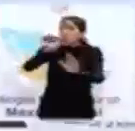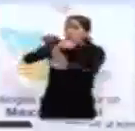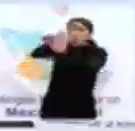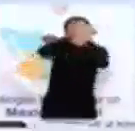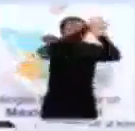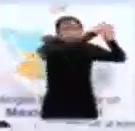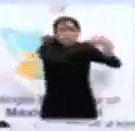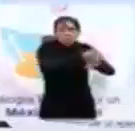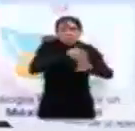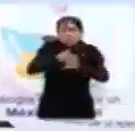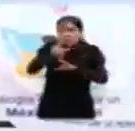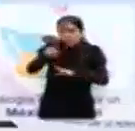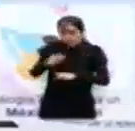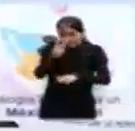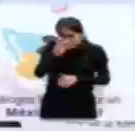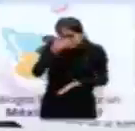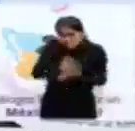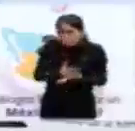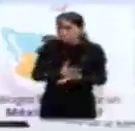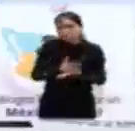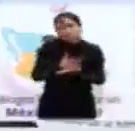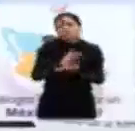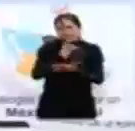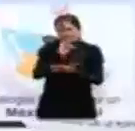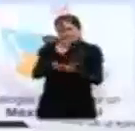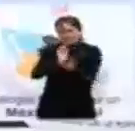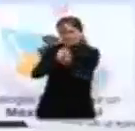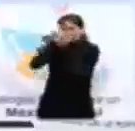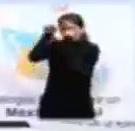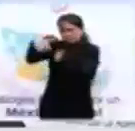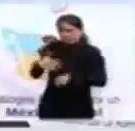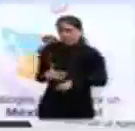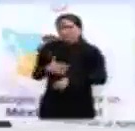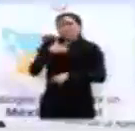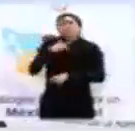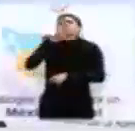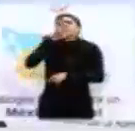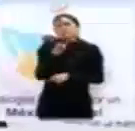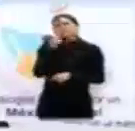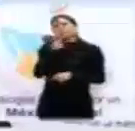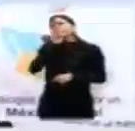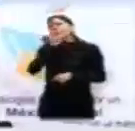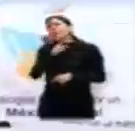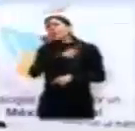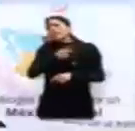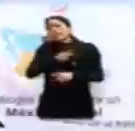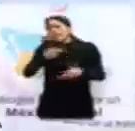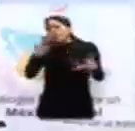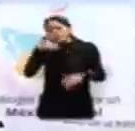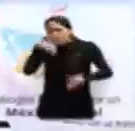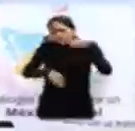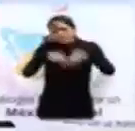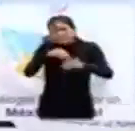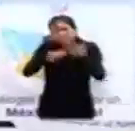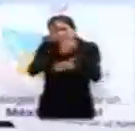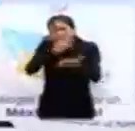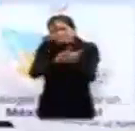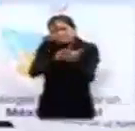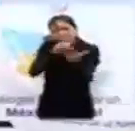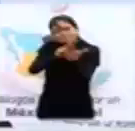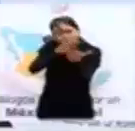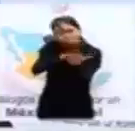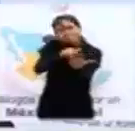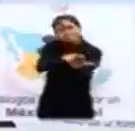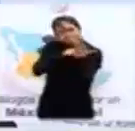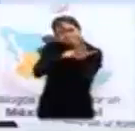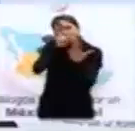establecer mecanismos realistas de tipo económico, de tipo político, de tipo estructural, que permita hacer las compensaciones, y